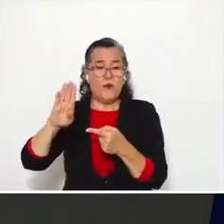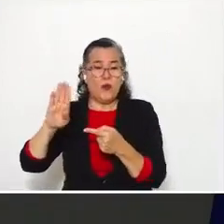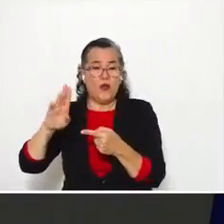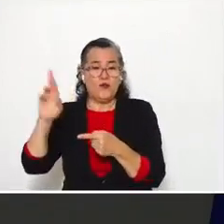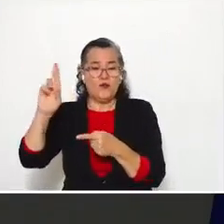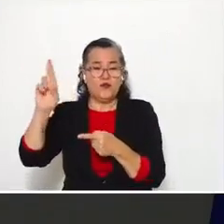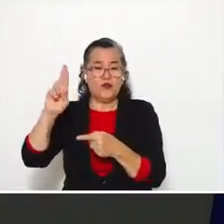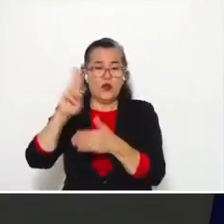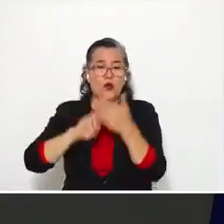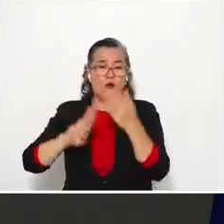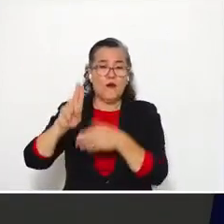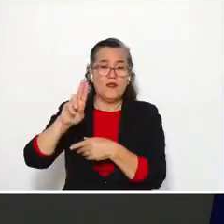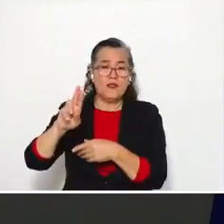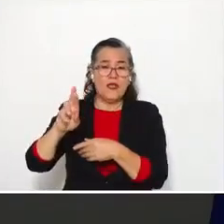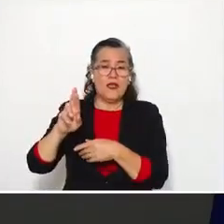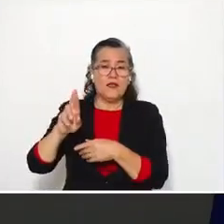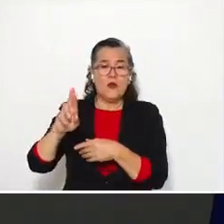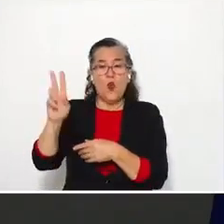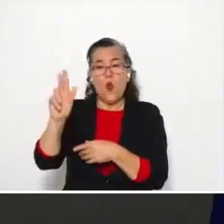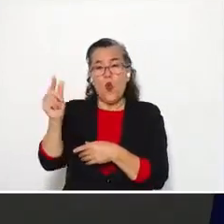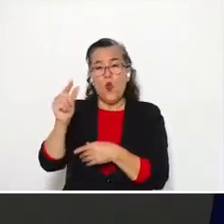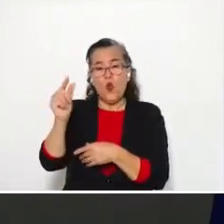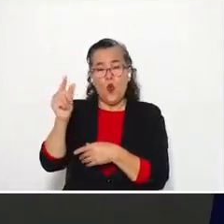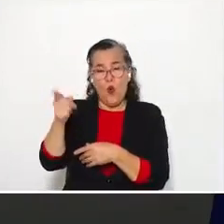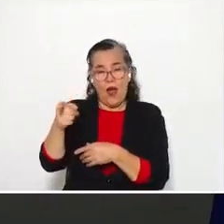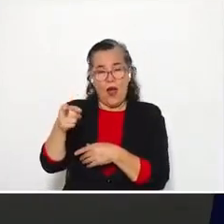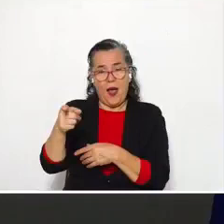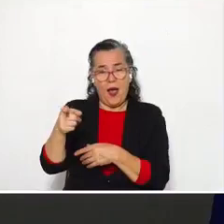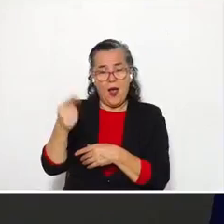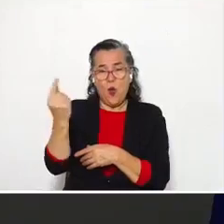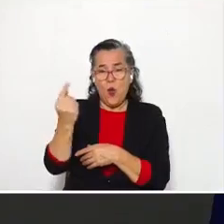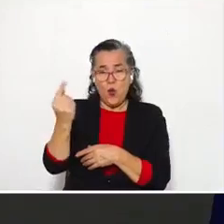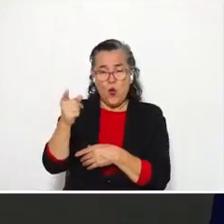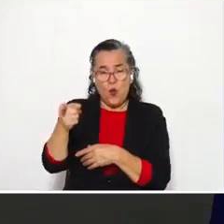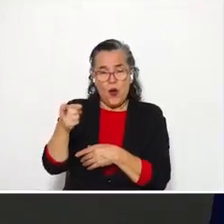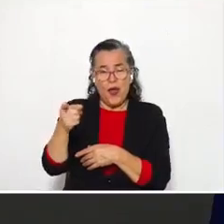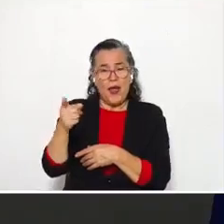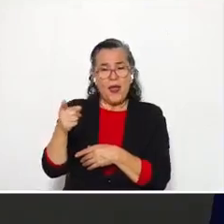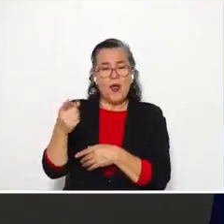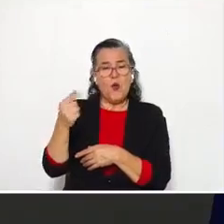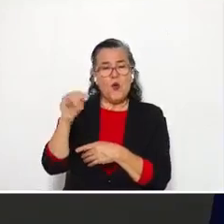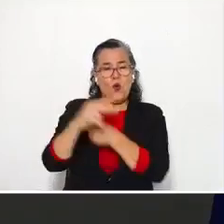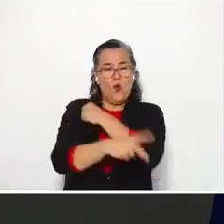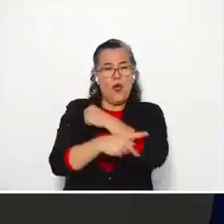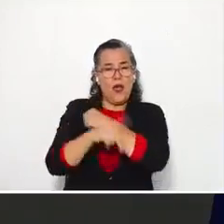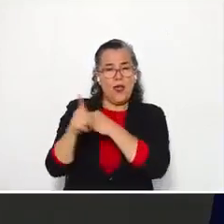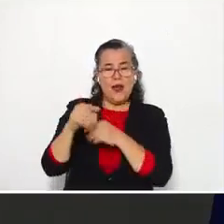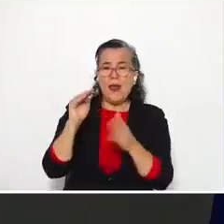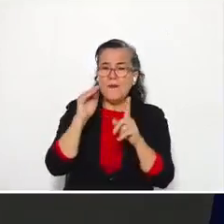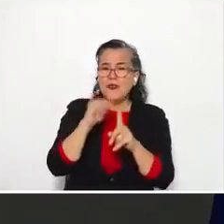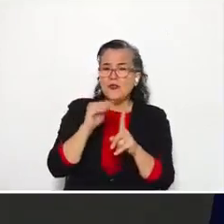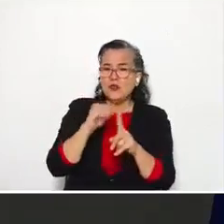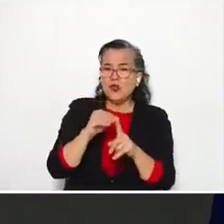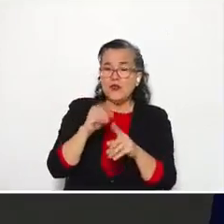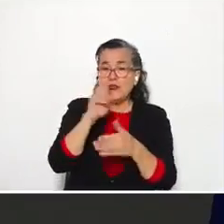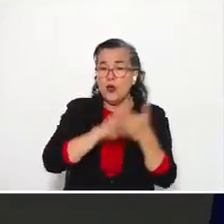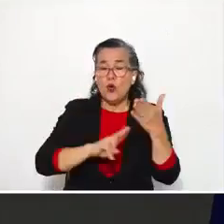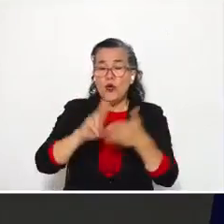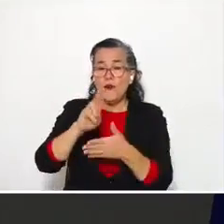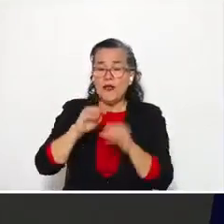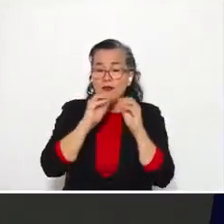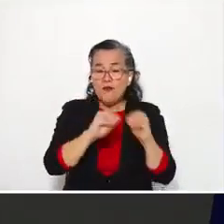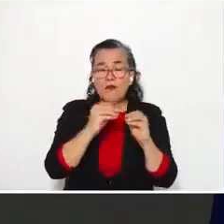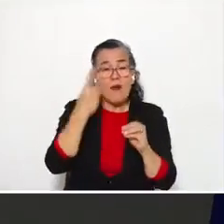de la Universidad de la República de Uruguay, la misión fundamental de la universidad contemporánea es formar para lo